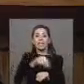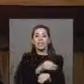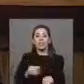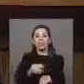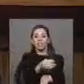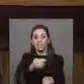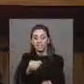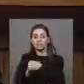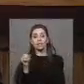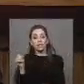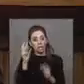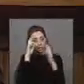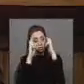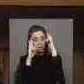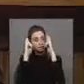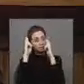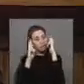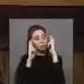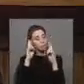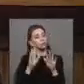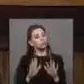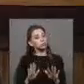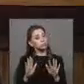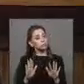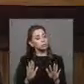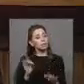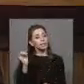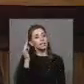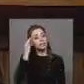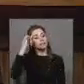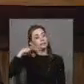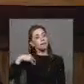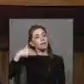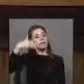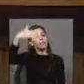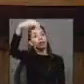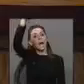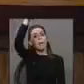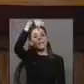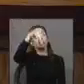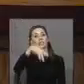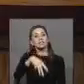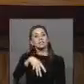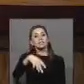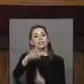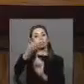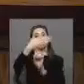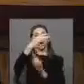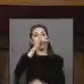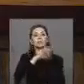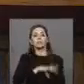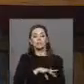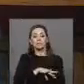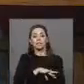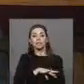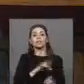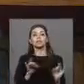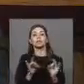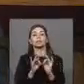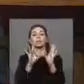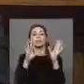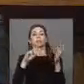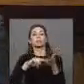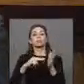contribuía con mesura y reflexión, como si fuera conocedor del destino que habría de deparar a nuestra patria, en el caso de que ocurría el